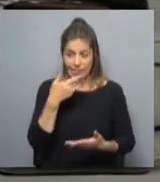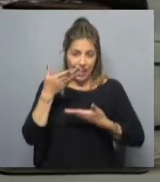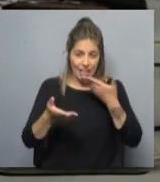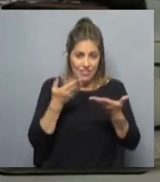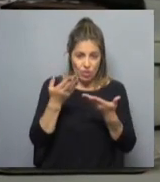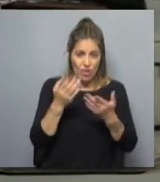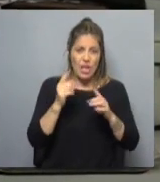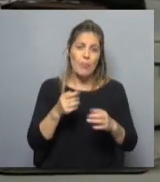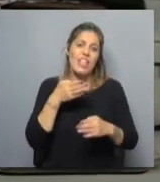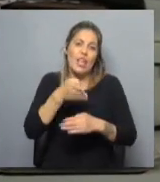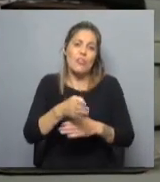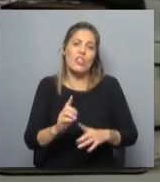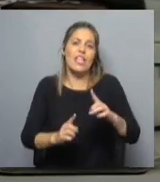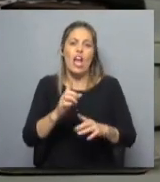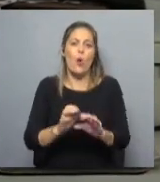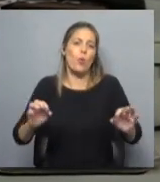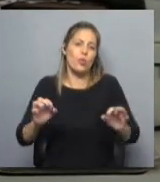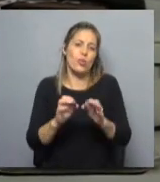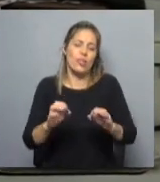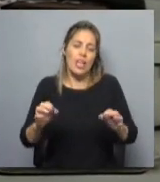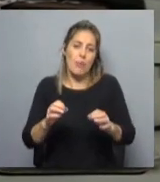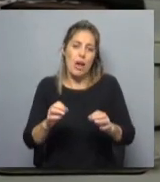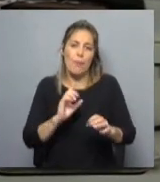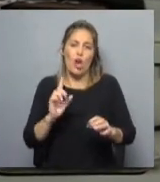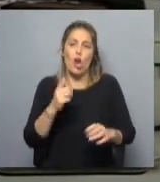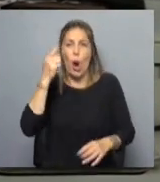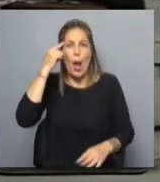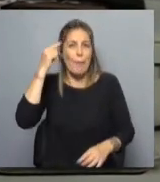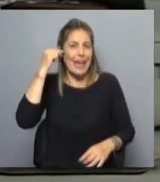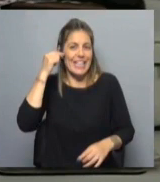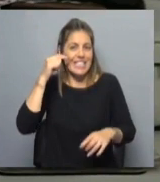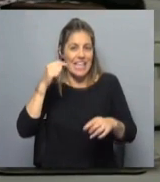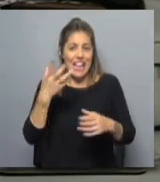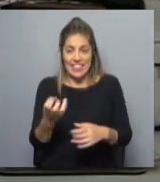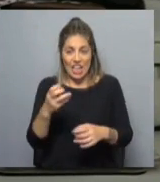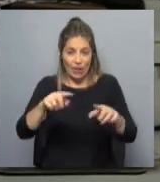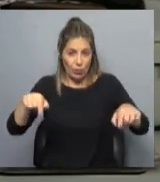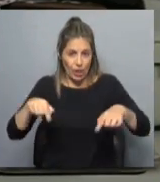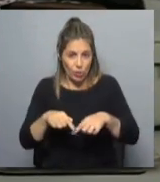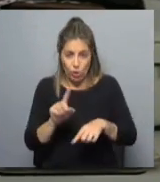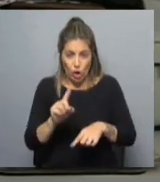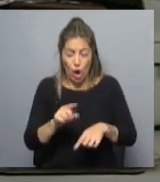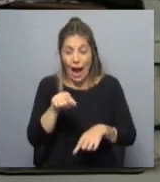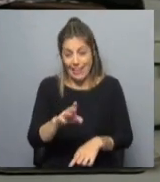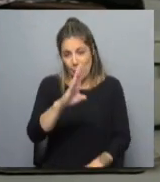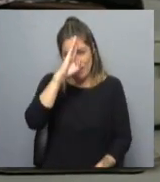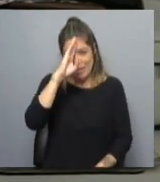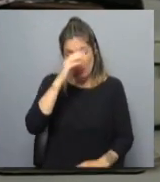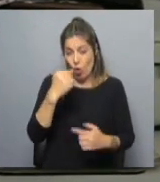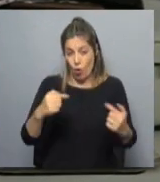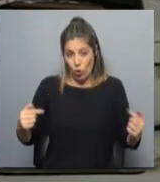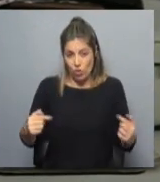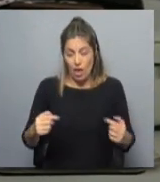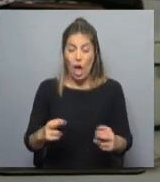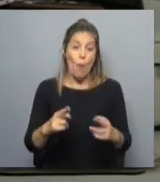grabación en un tema de aisladamente, pero no teníamos experiencia de estudio. Ahí empezamos a aprender cosas, ¿no? Y por suerte teníamos